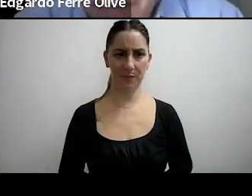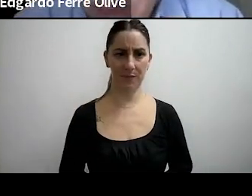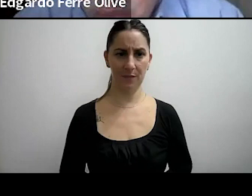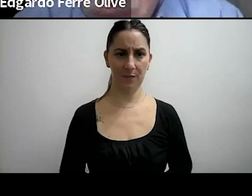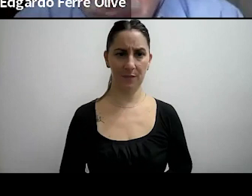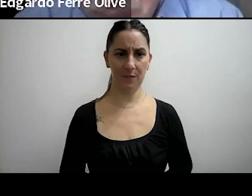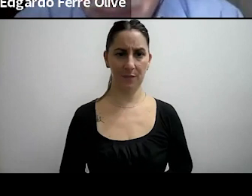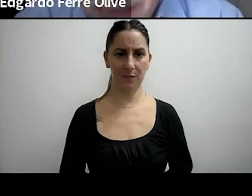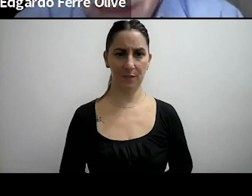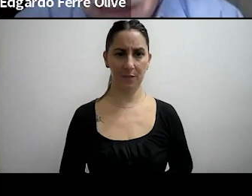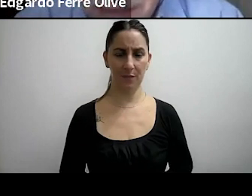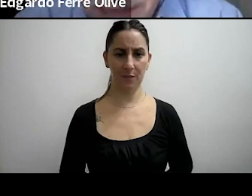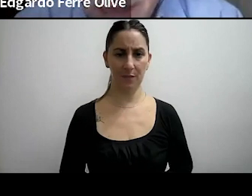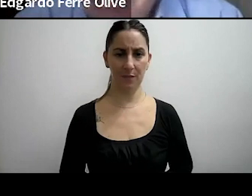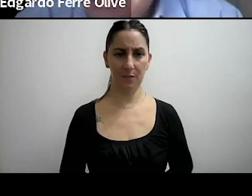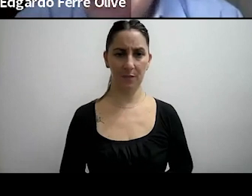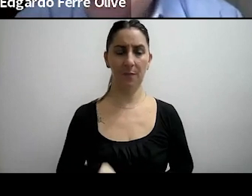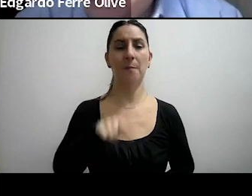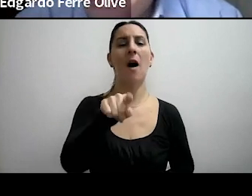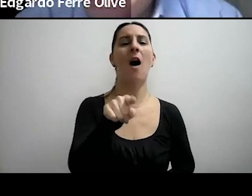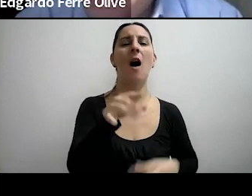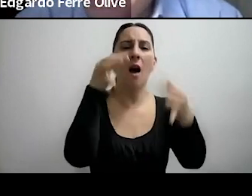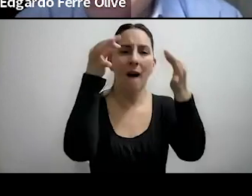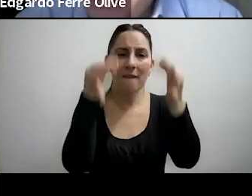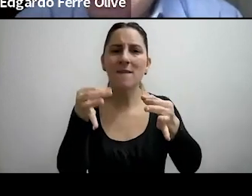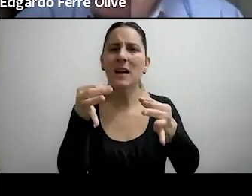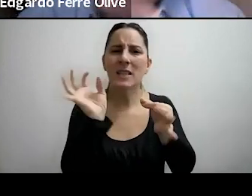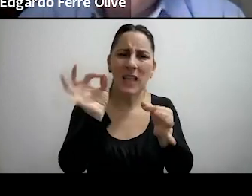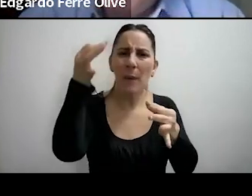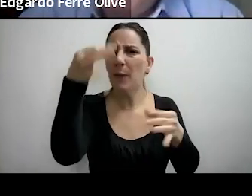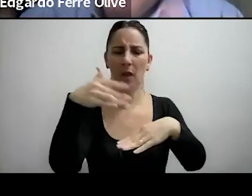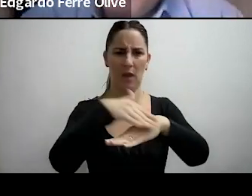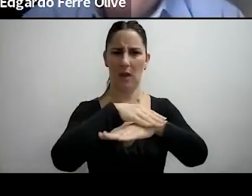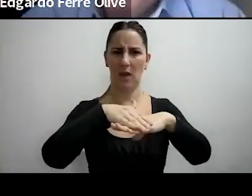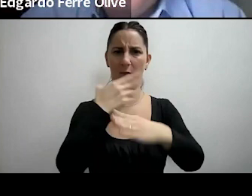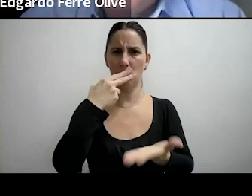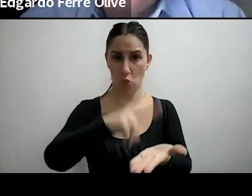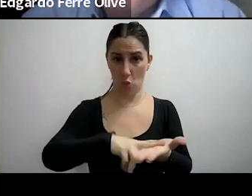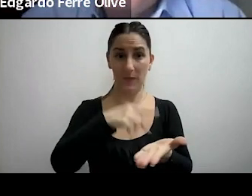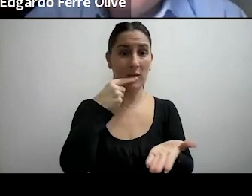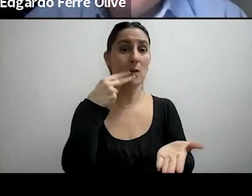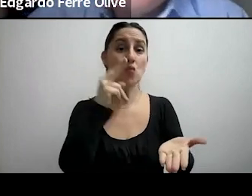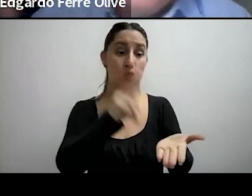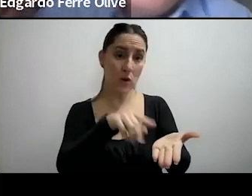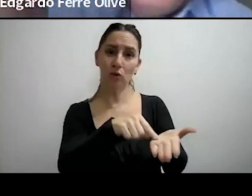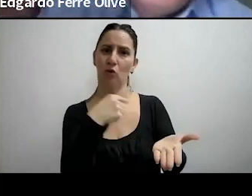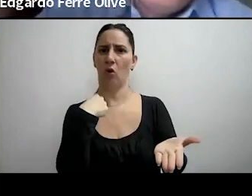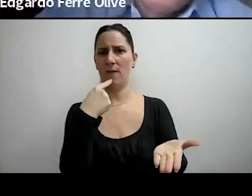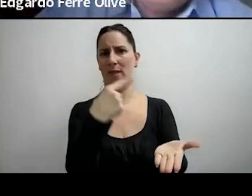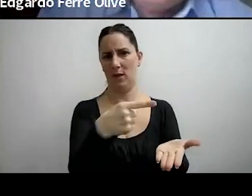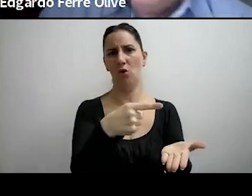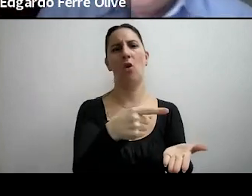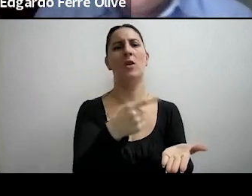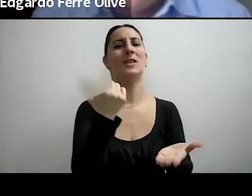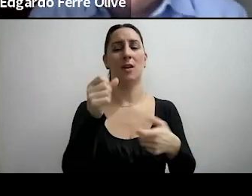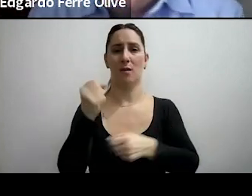la dificultad para determinar la base imponible. ¿Está bien? El hecho imponible yo lo determino, porque si está emitiendo